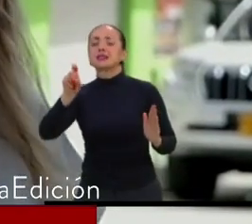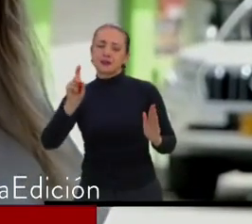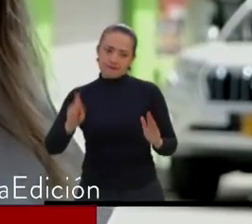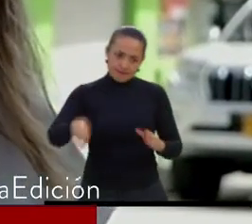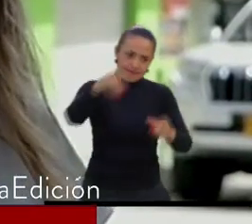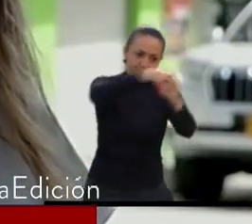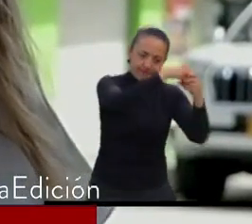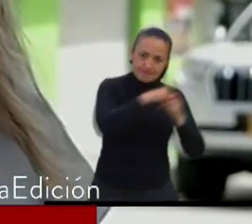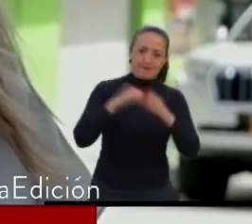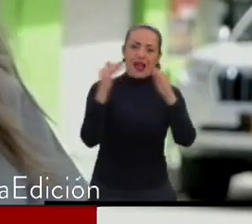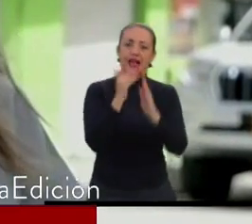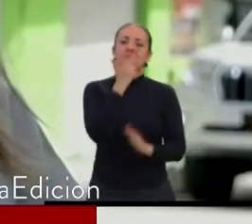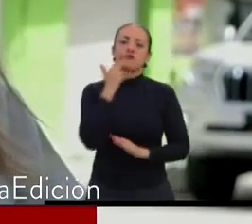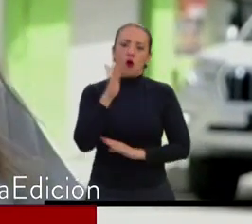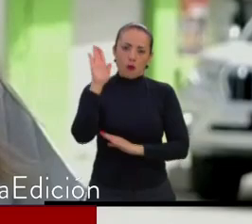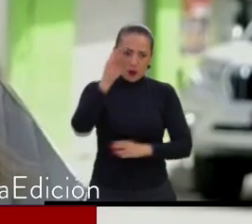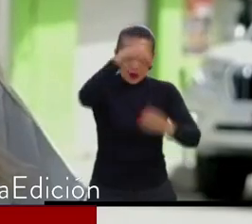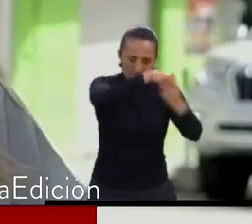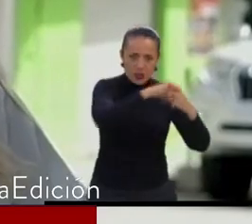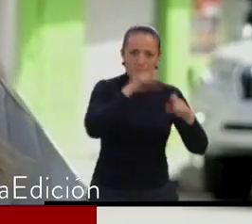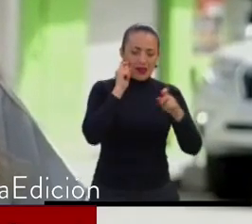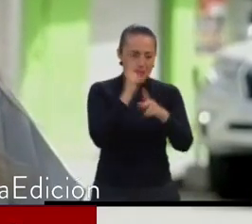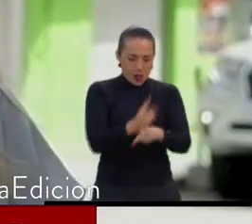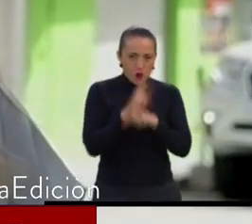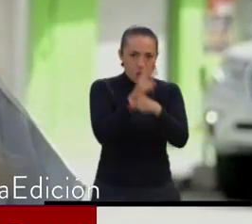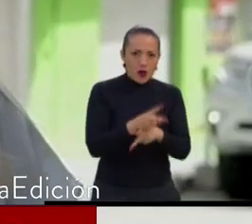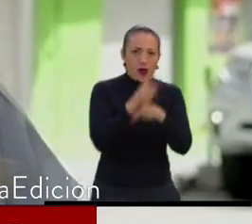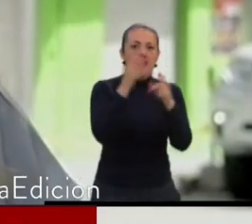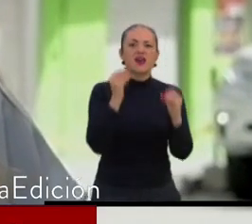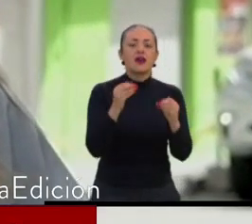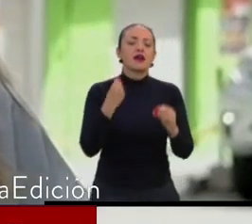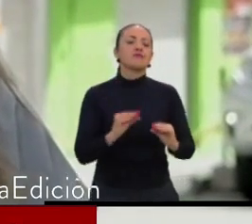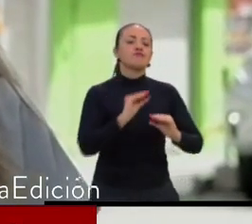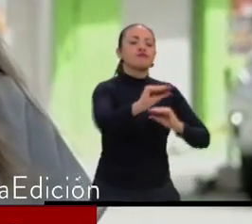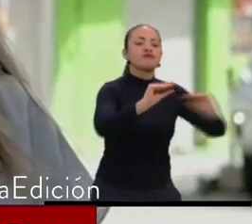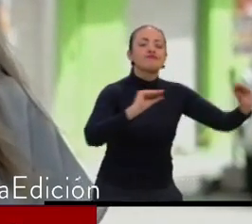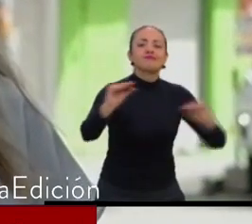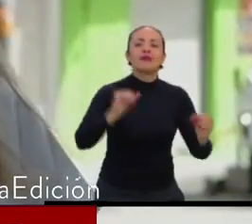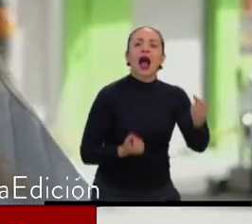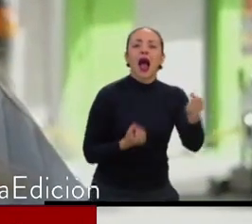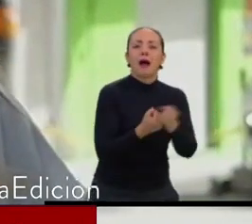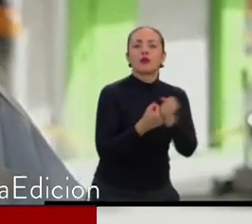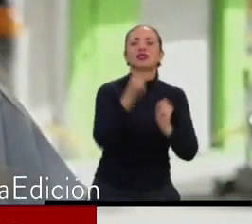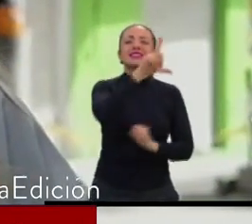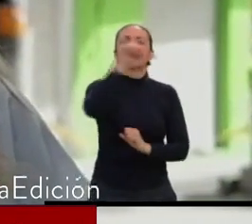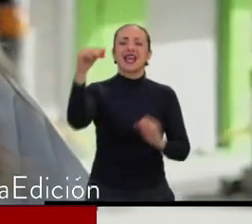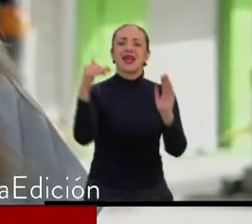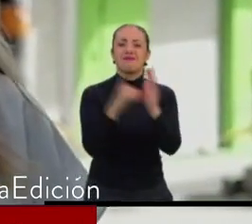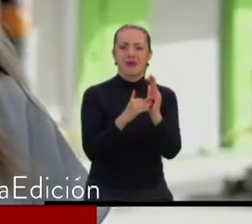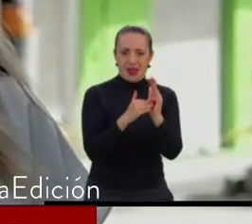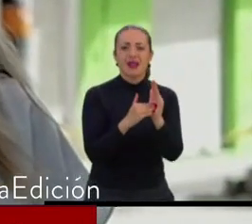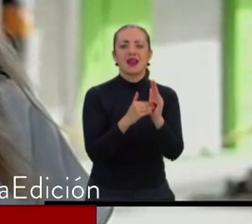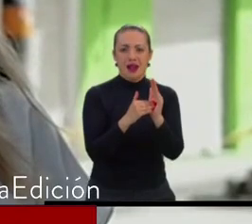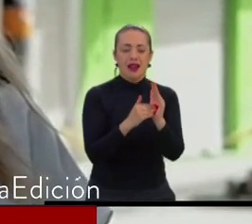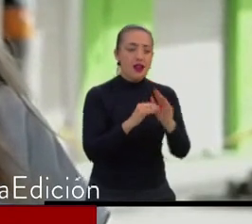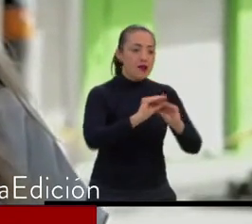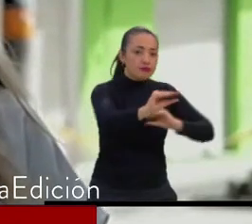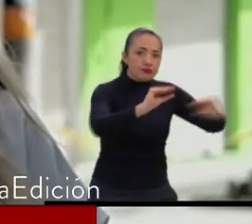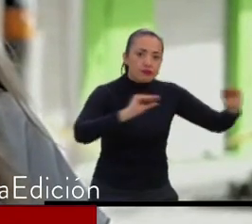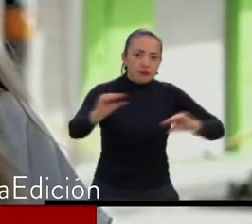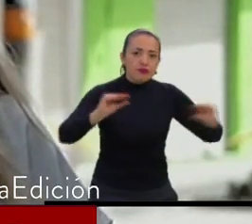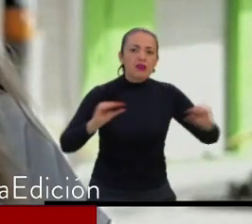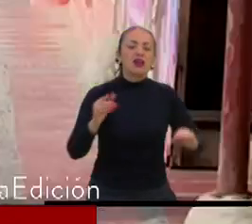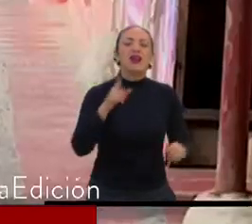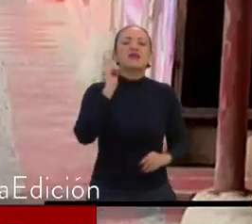se van a cuidar y recibirán un ingreso de 100.000 pesos que será distribuido de acuerdo a los